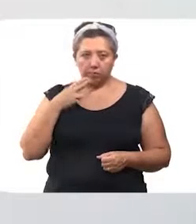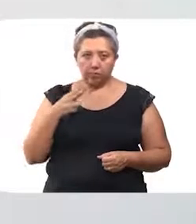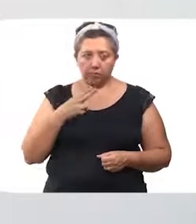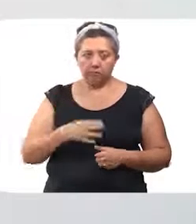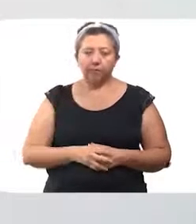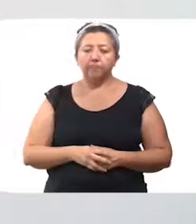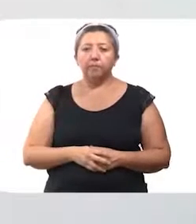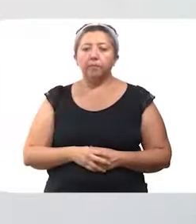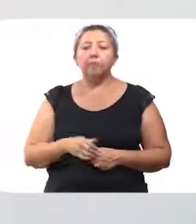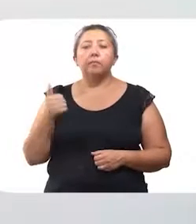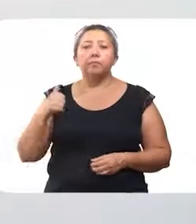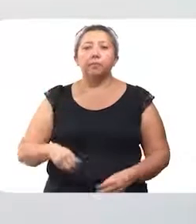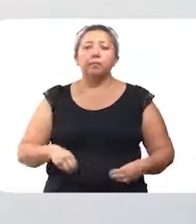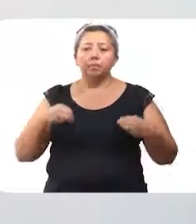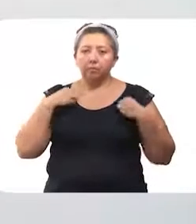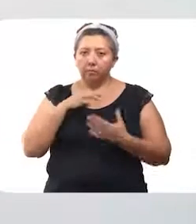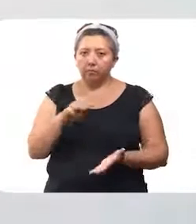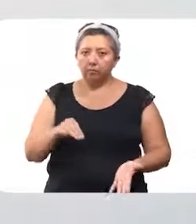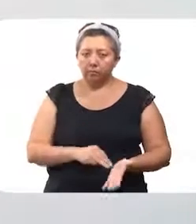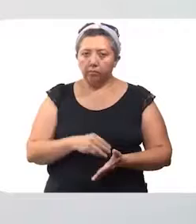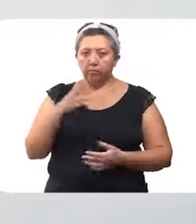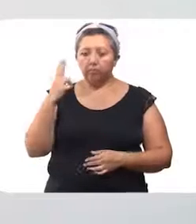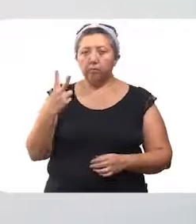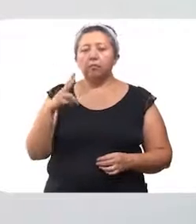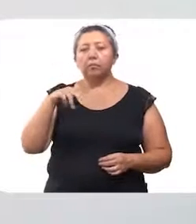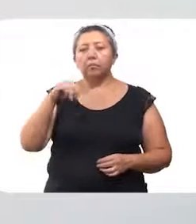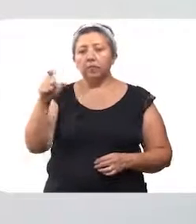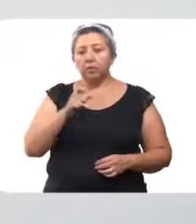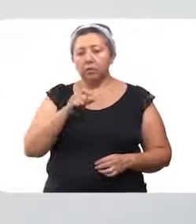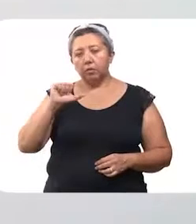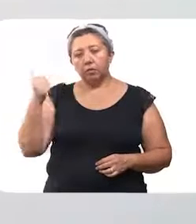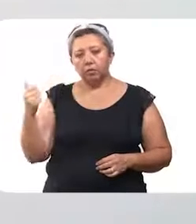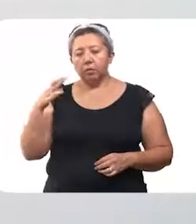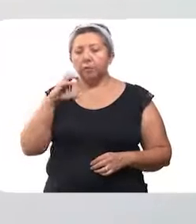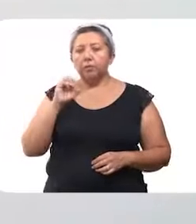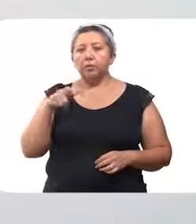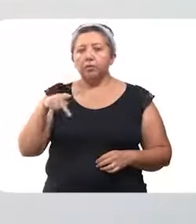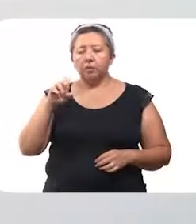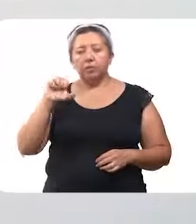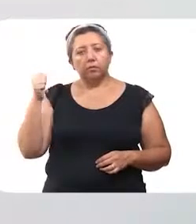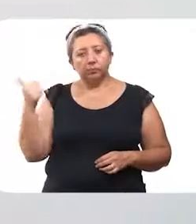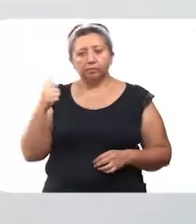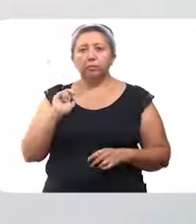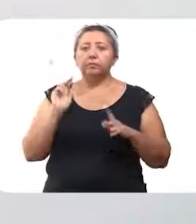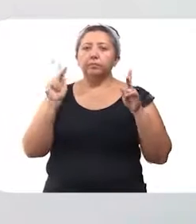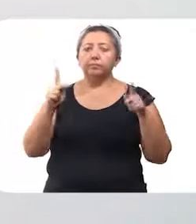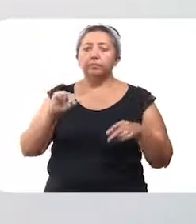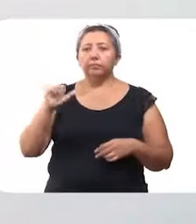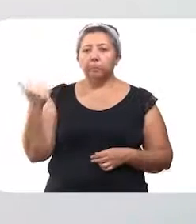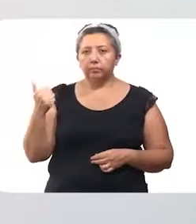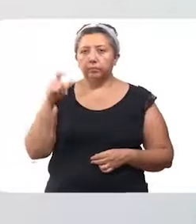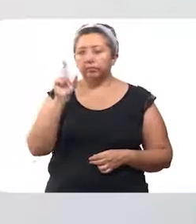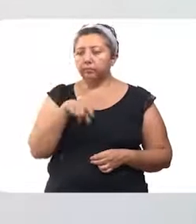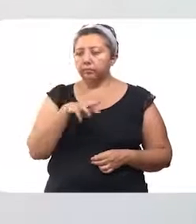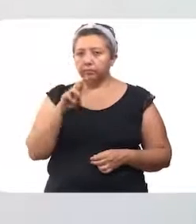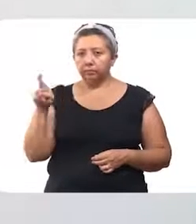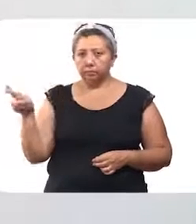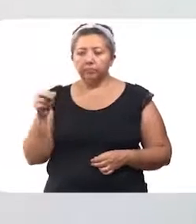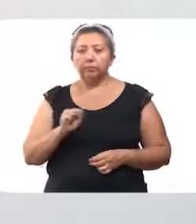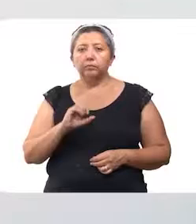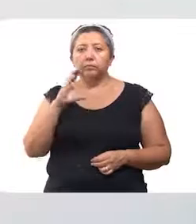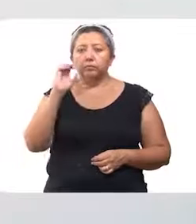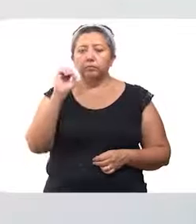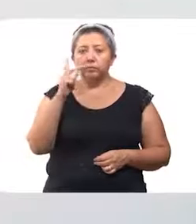tabaquismo. 6 residían en Mérida, 2 en Maxcanú, 1 en Concal, 1 en Progreso, 1 en Puerto Morelos, Quintana Roo, 1